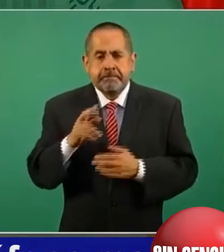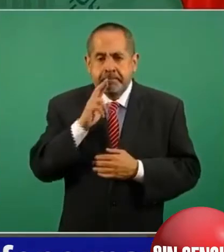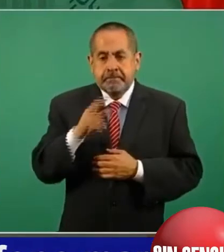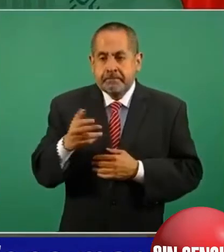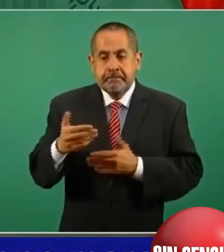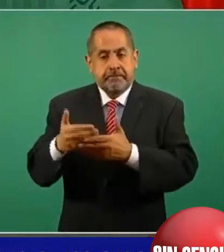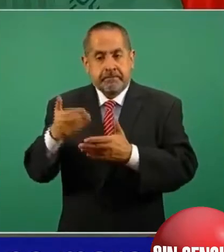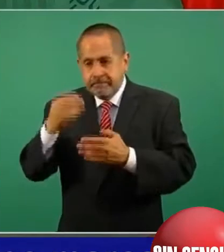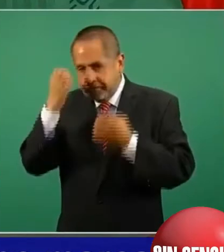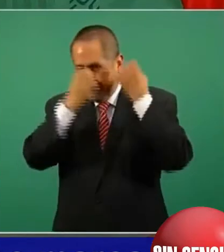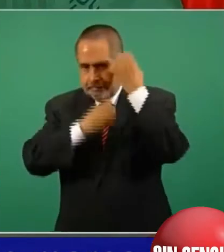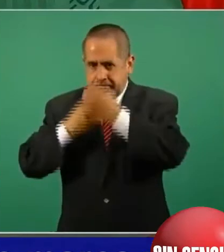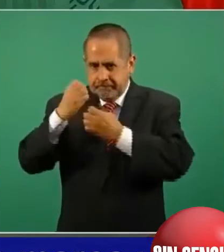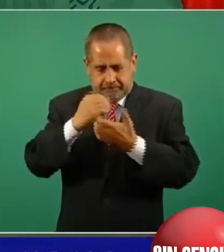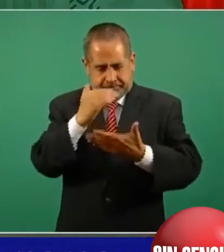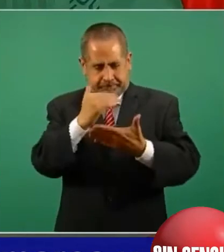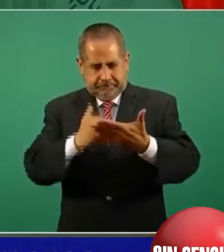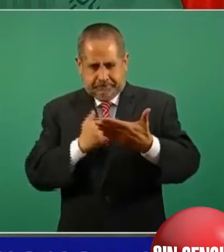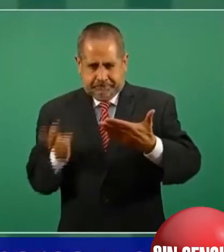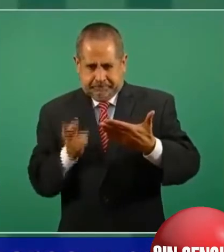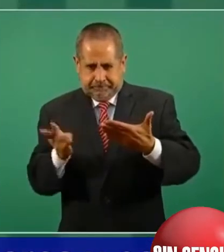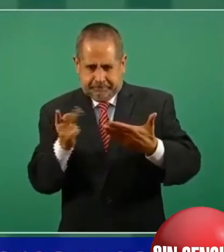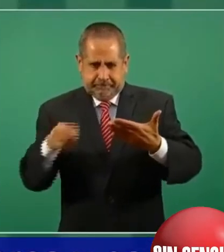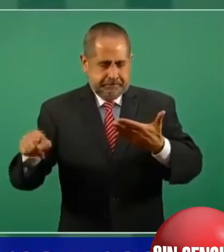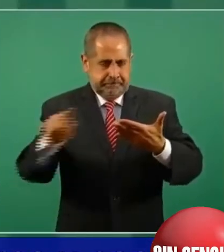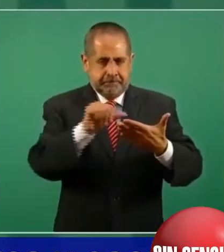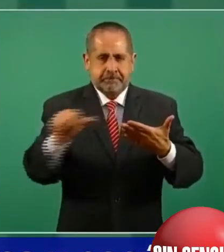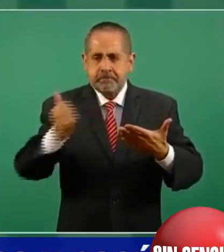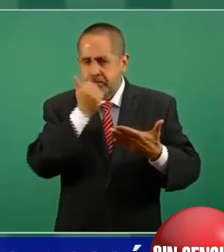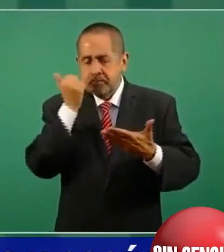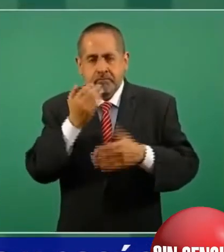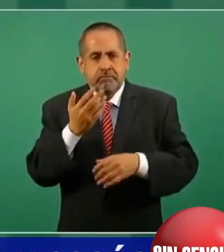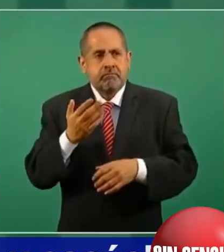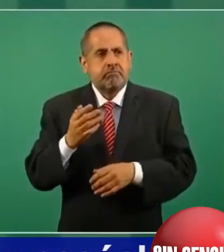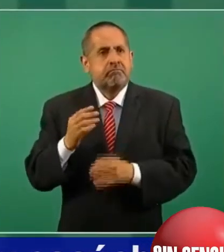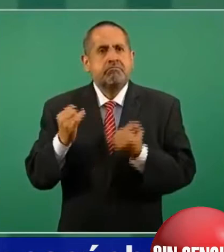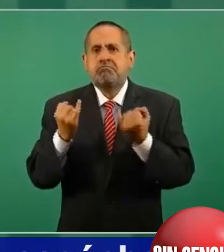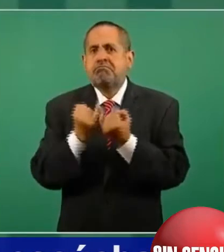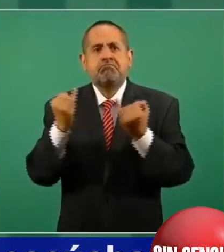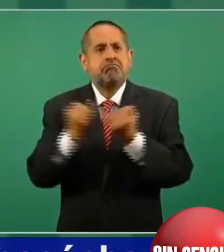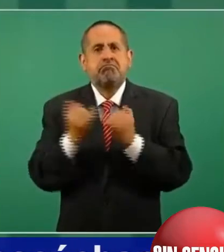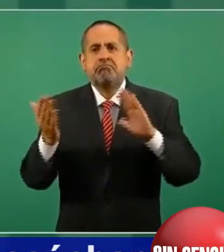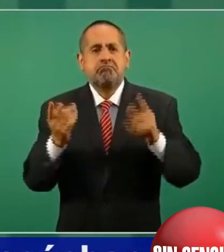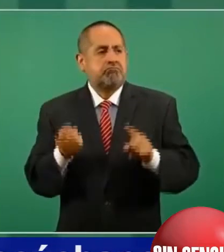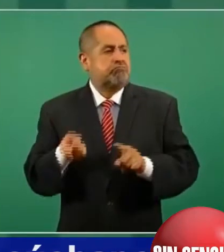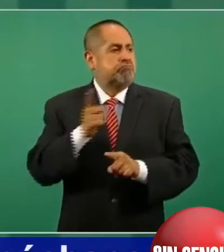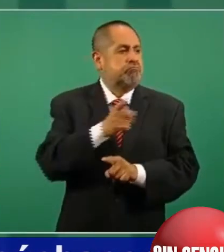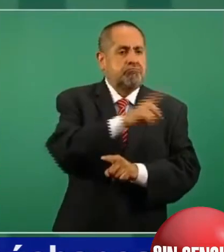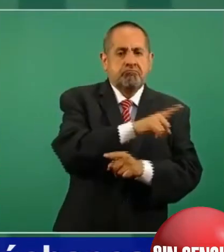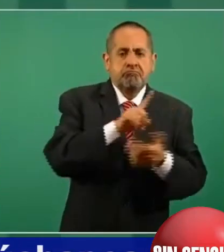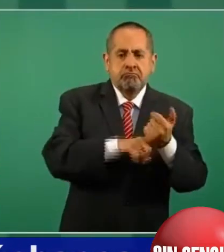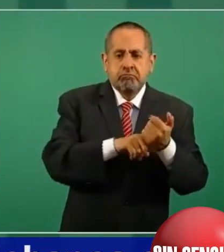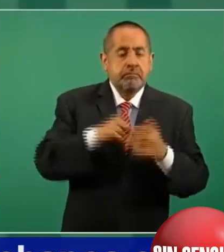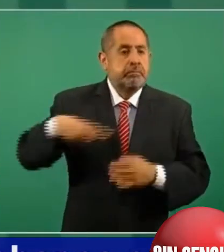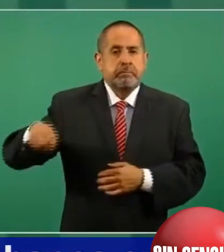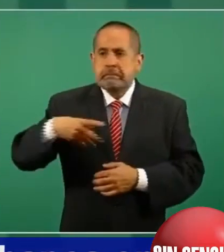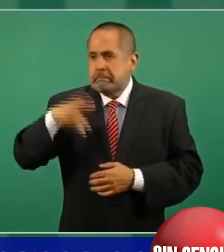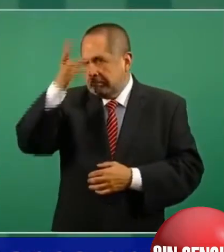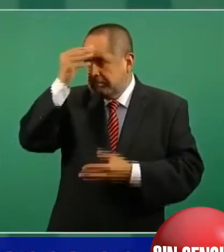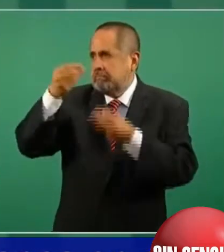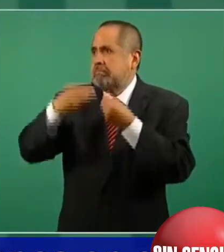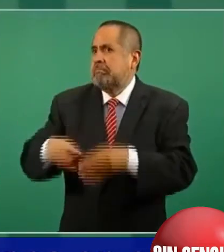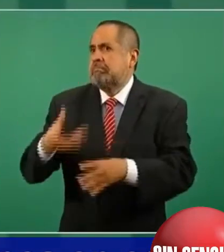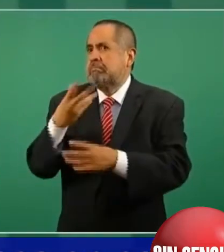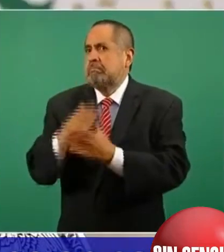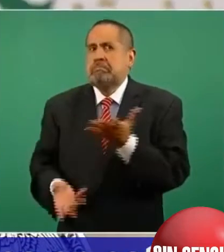de los exámenes había sido muy parecido a los años anteriores, o sea, no se había perdido aprendizaje durante Aprende